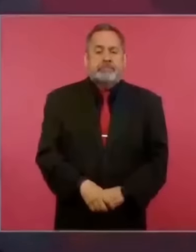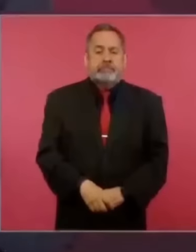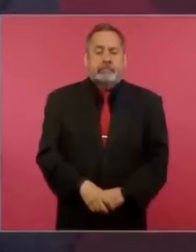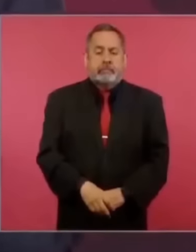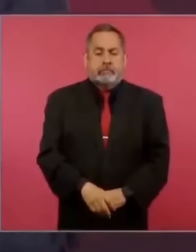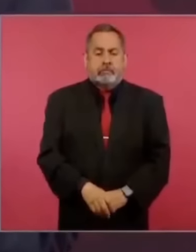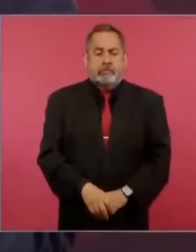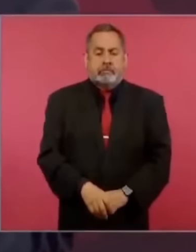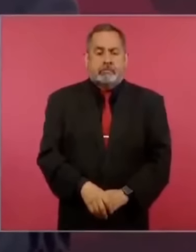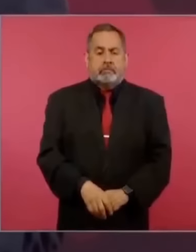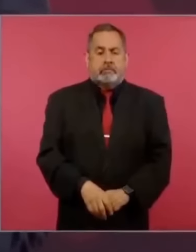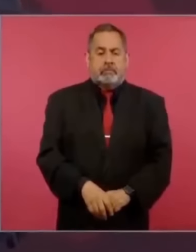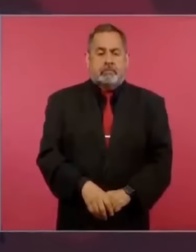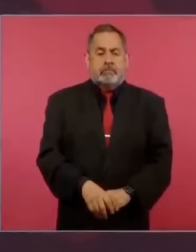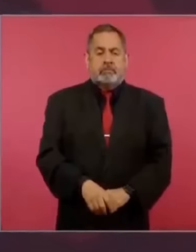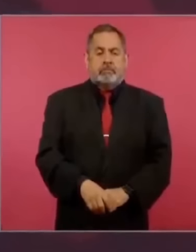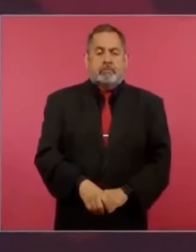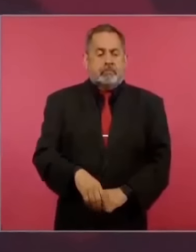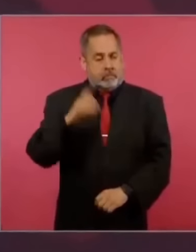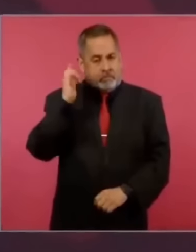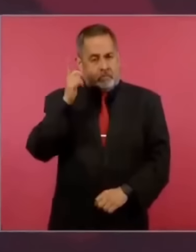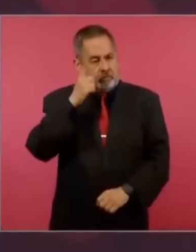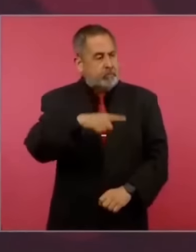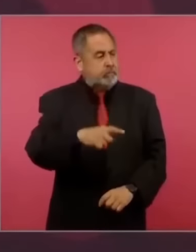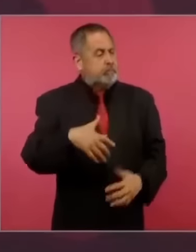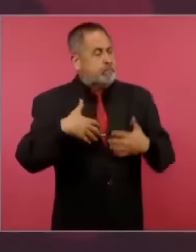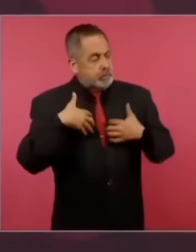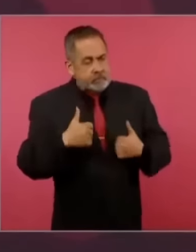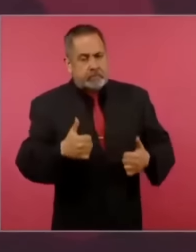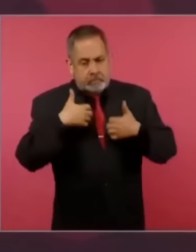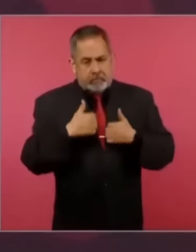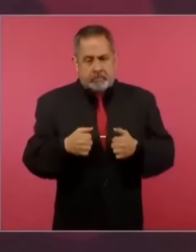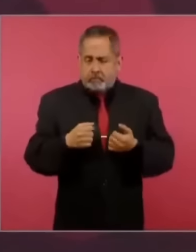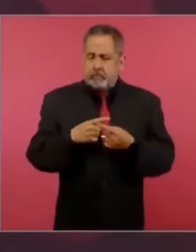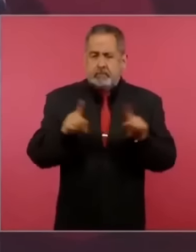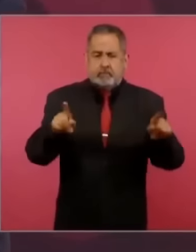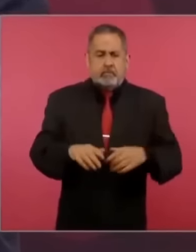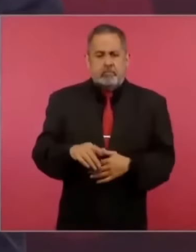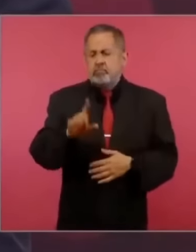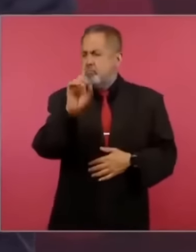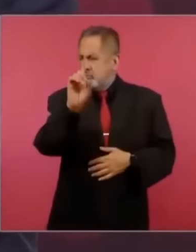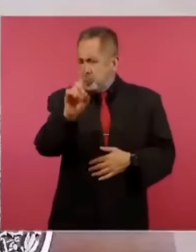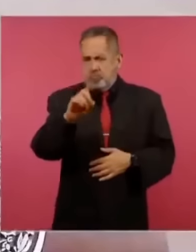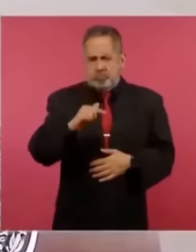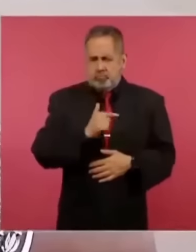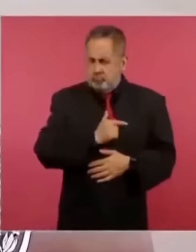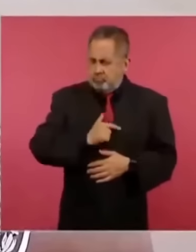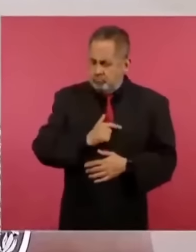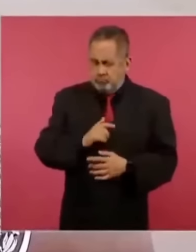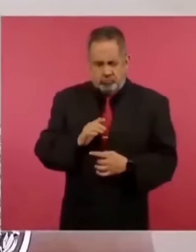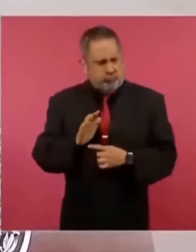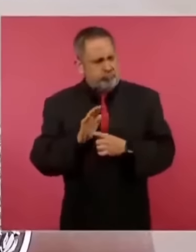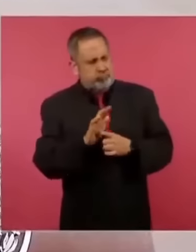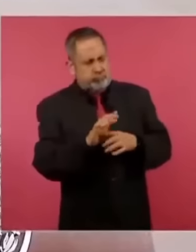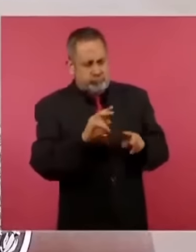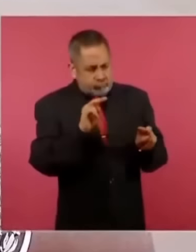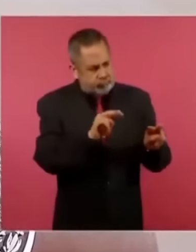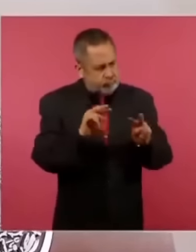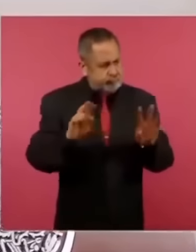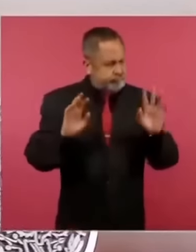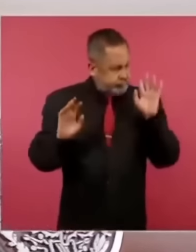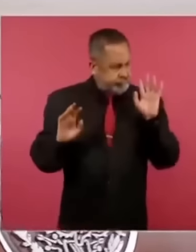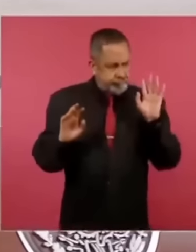y esperemos que vayan comprendiendo de que esto es distinto Me dio gusto porque no todos o sea